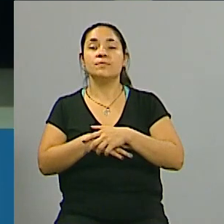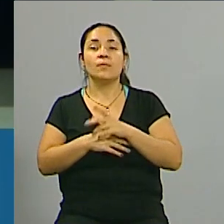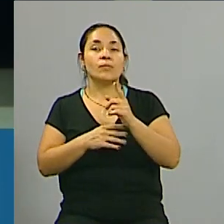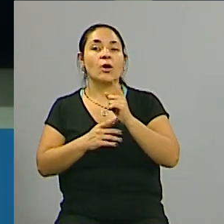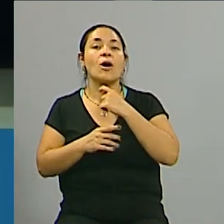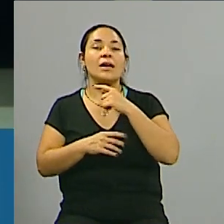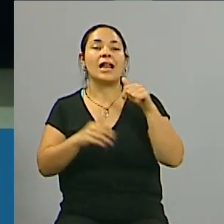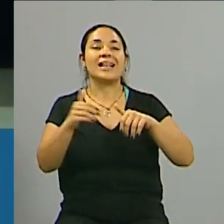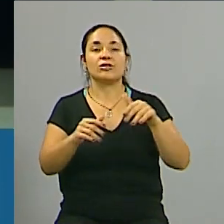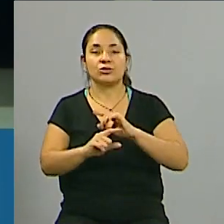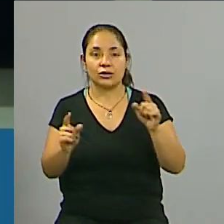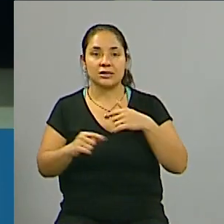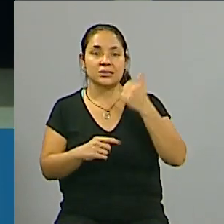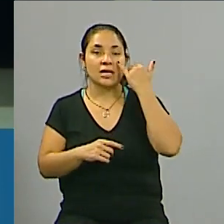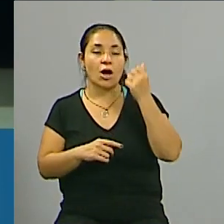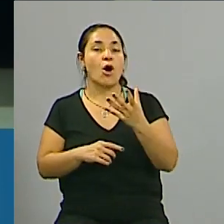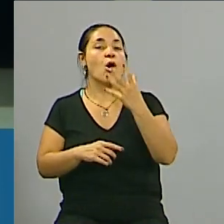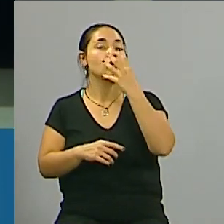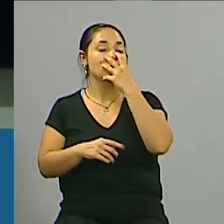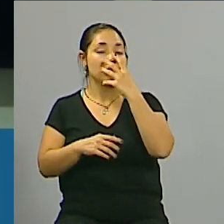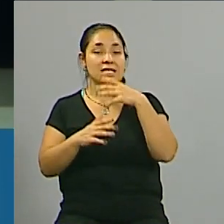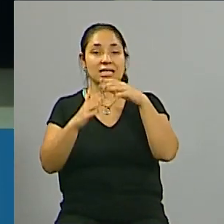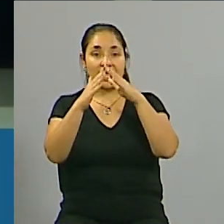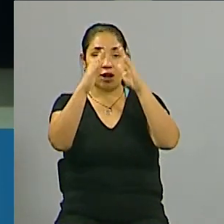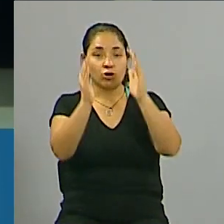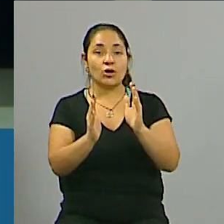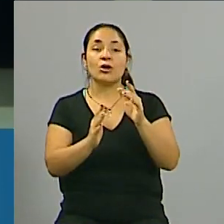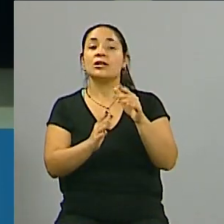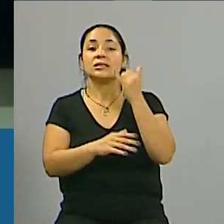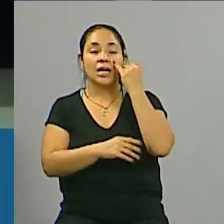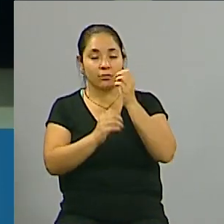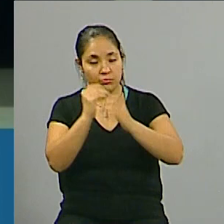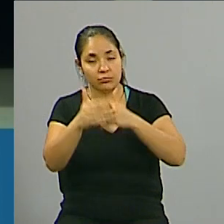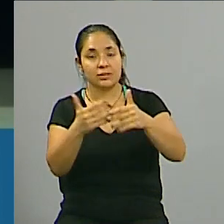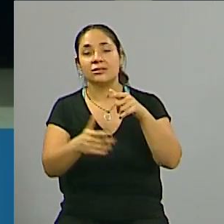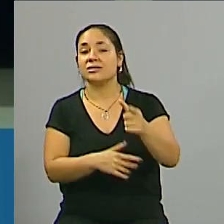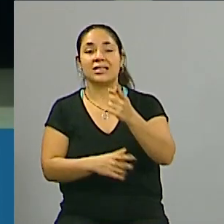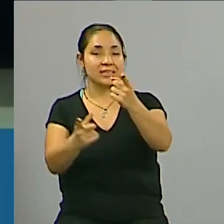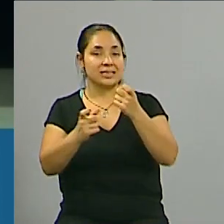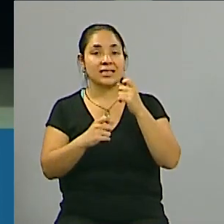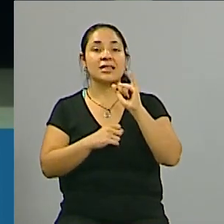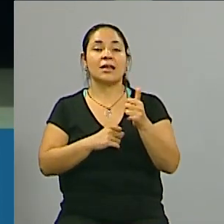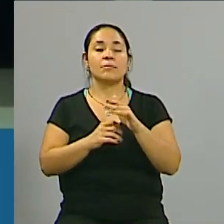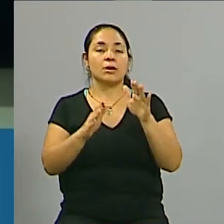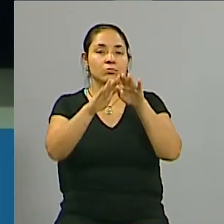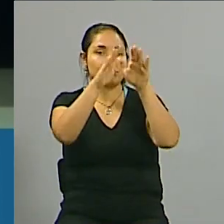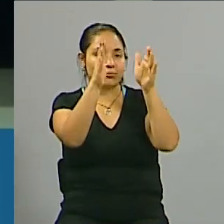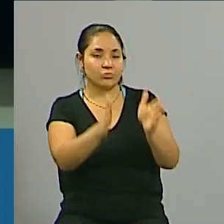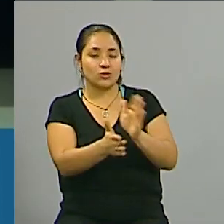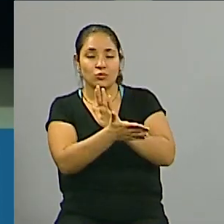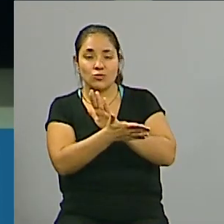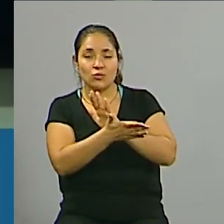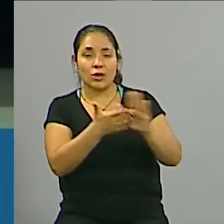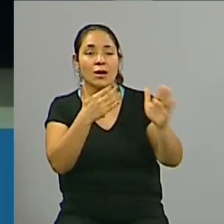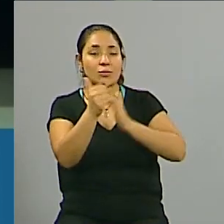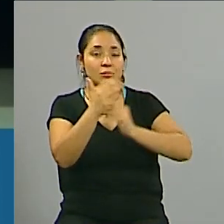electoralista, pero ya está funcionando el oxígeno central, algo que era necesario en el hospital. Se ha hecho un shock room nuevo en el hospital,